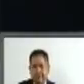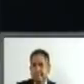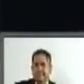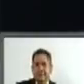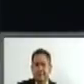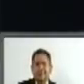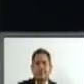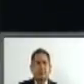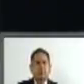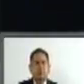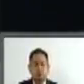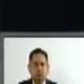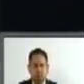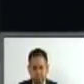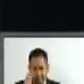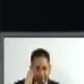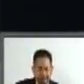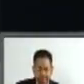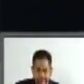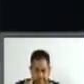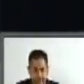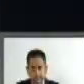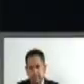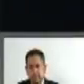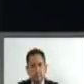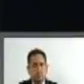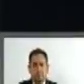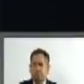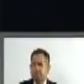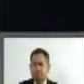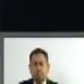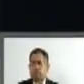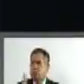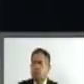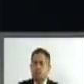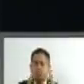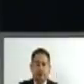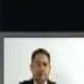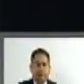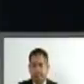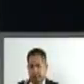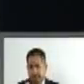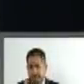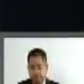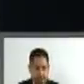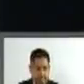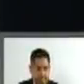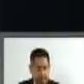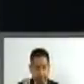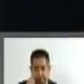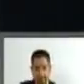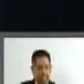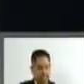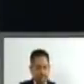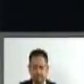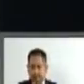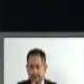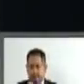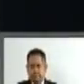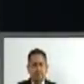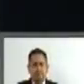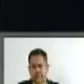región en un complejo entorno económico global. Por esto, cualquier renegociación del